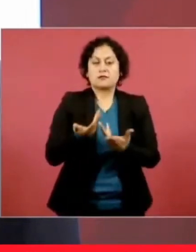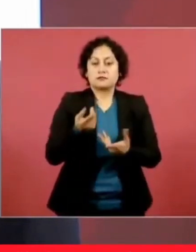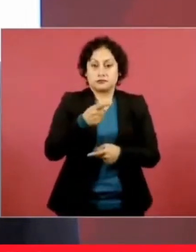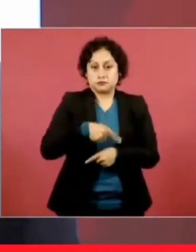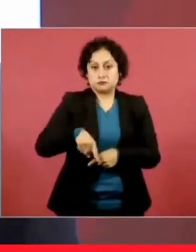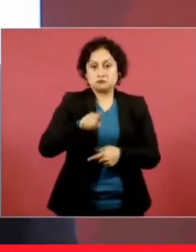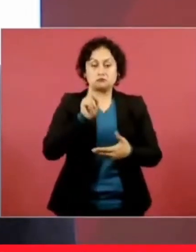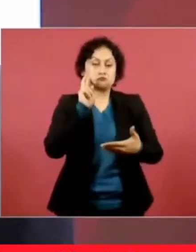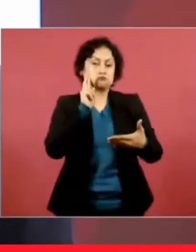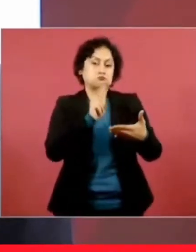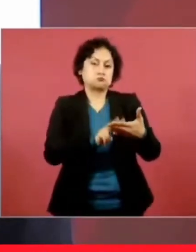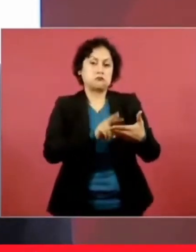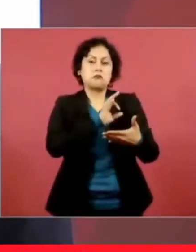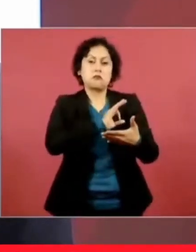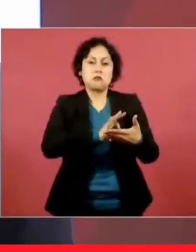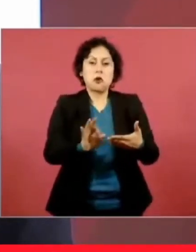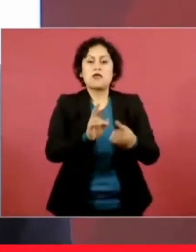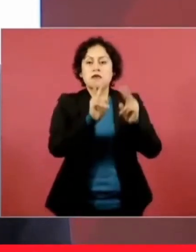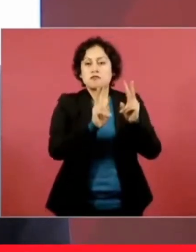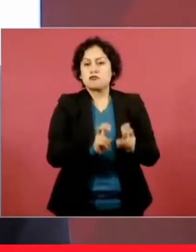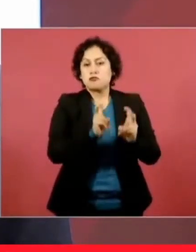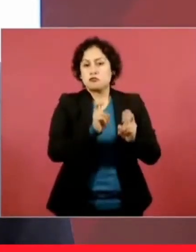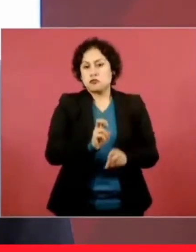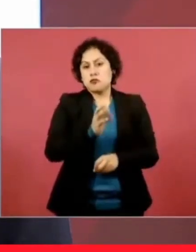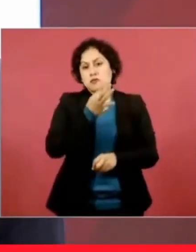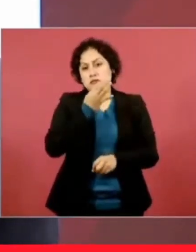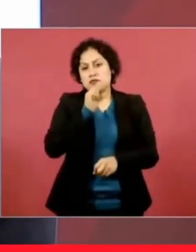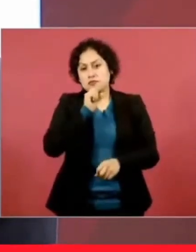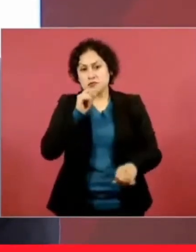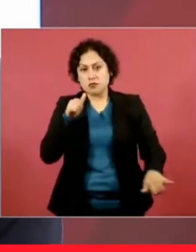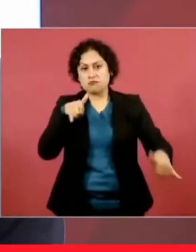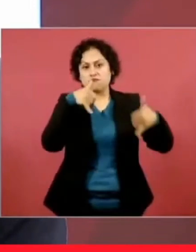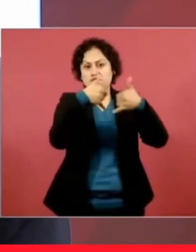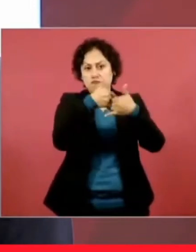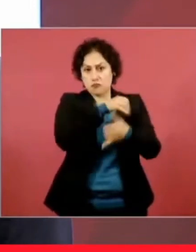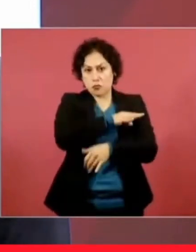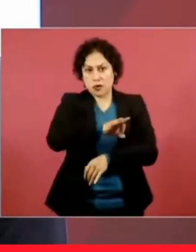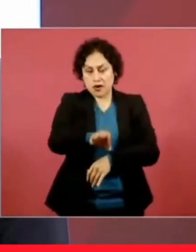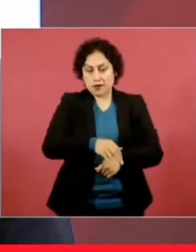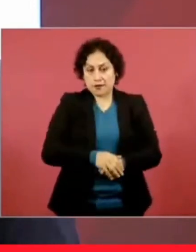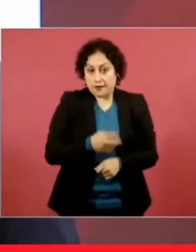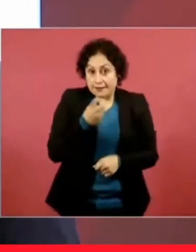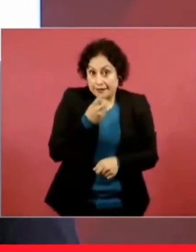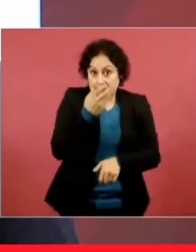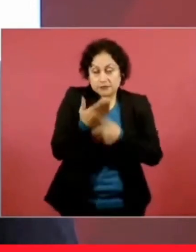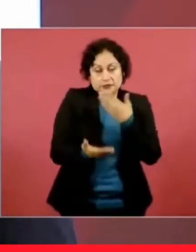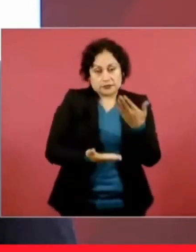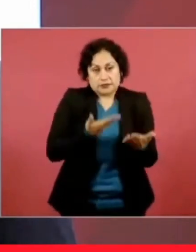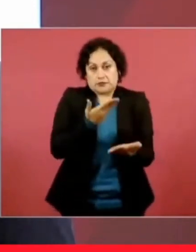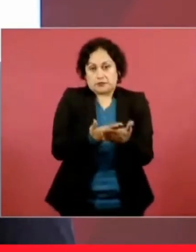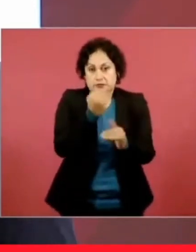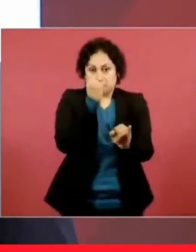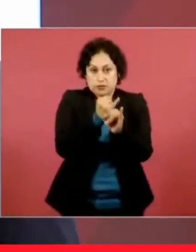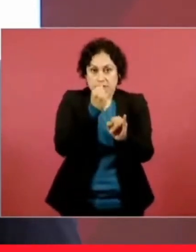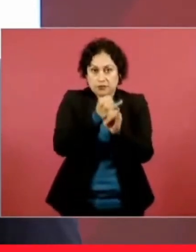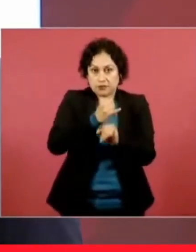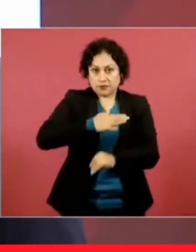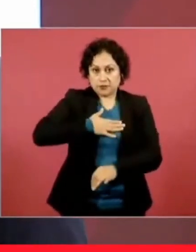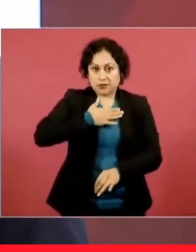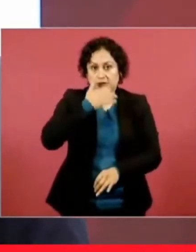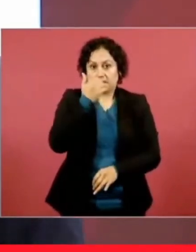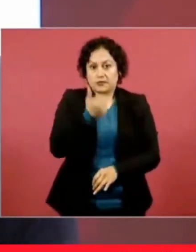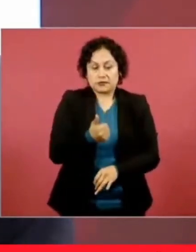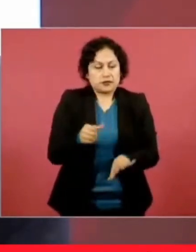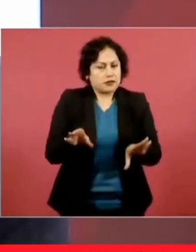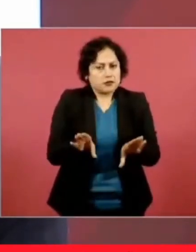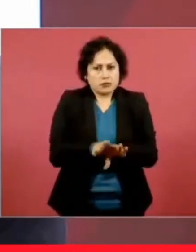mensajes para estar cerca de sus familiares y amigos. Este servicio de internet para el bienestar será prestado